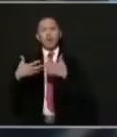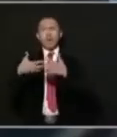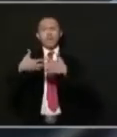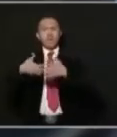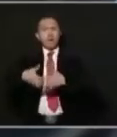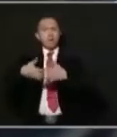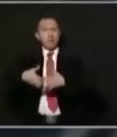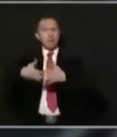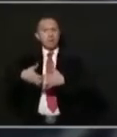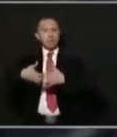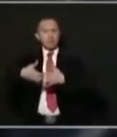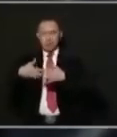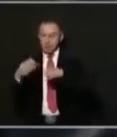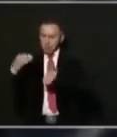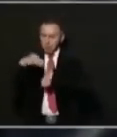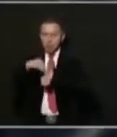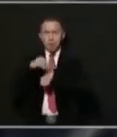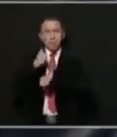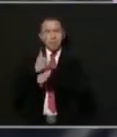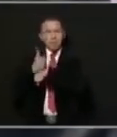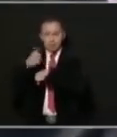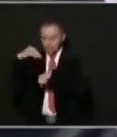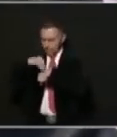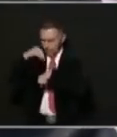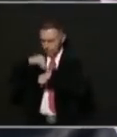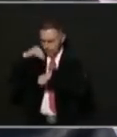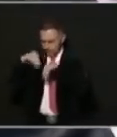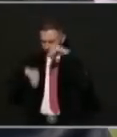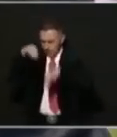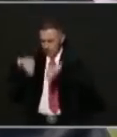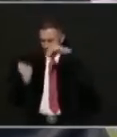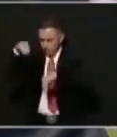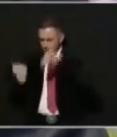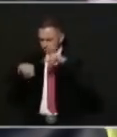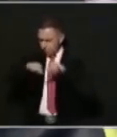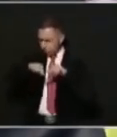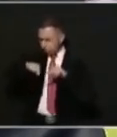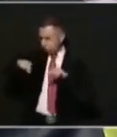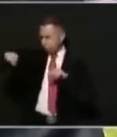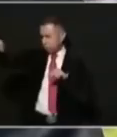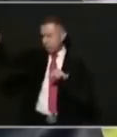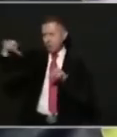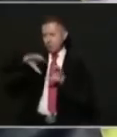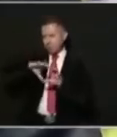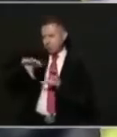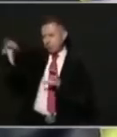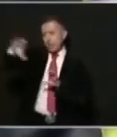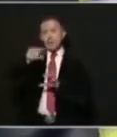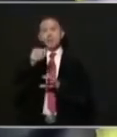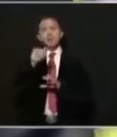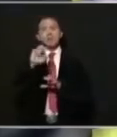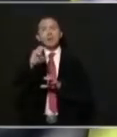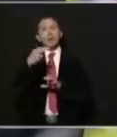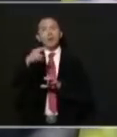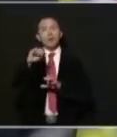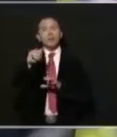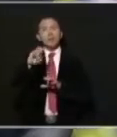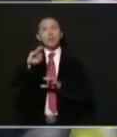haya mucho trabajo en el Istmo de Tehuantepec. Todo esto se va a